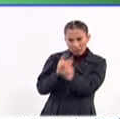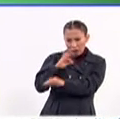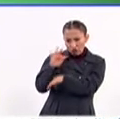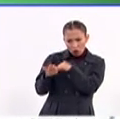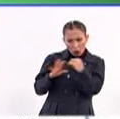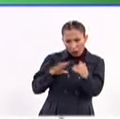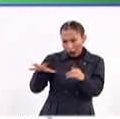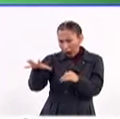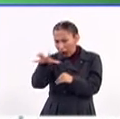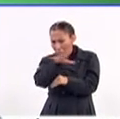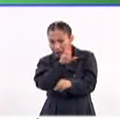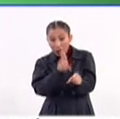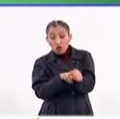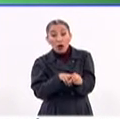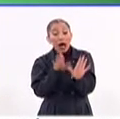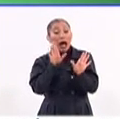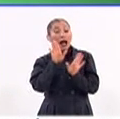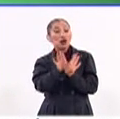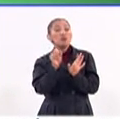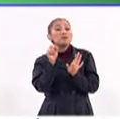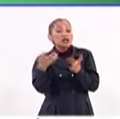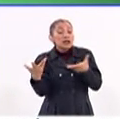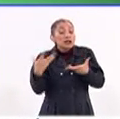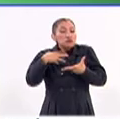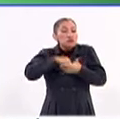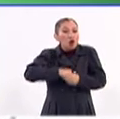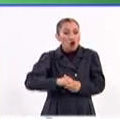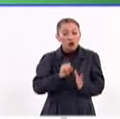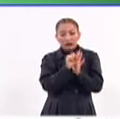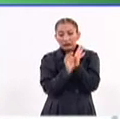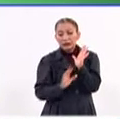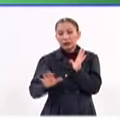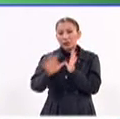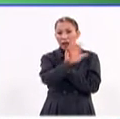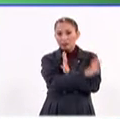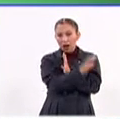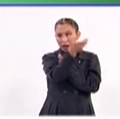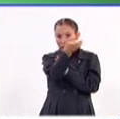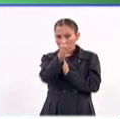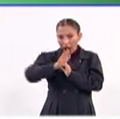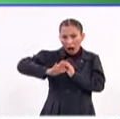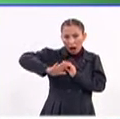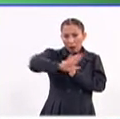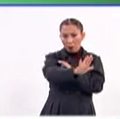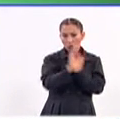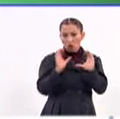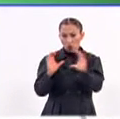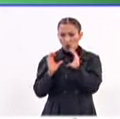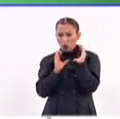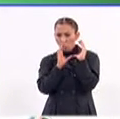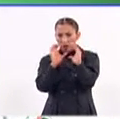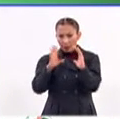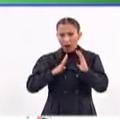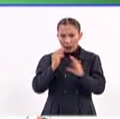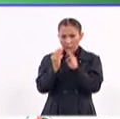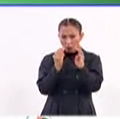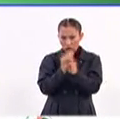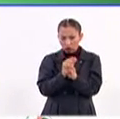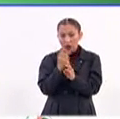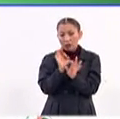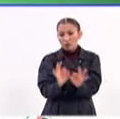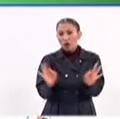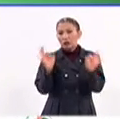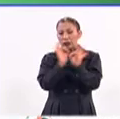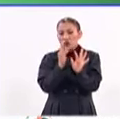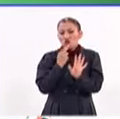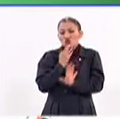animales que existen en la naturaleza como parte de nuestros sistemas agroecológicos que se dan en el mundo, y es